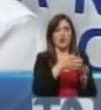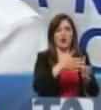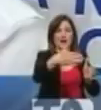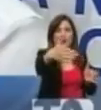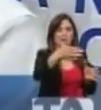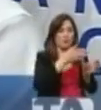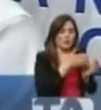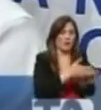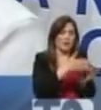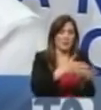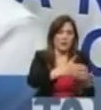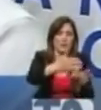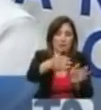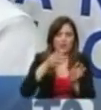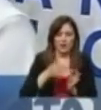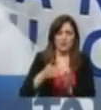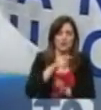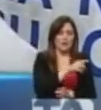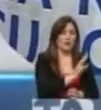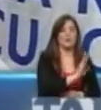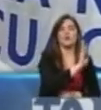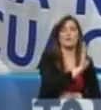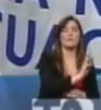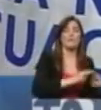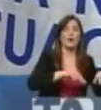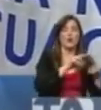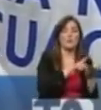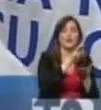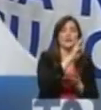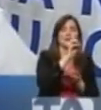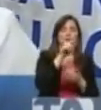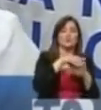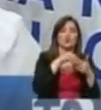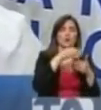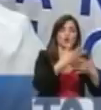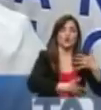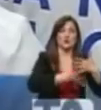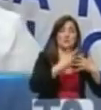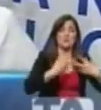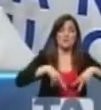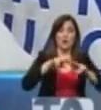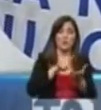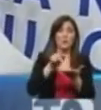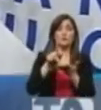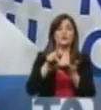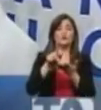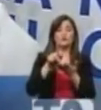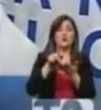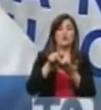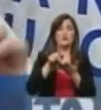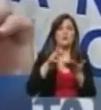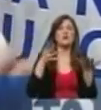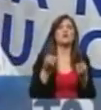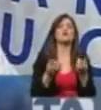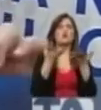ellos cotizado aproximadamente en $600,000. Ustedes suman el total de contenedores y el total del valor que se va a pagar por contenedor, el